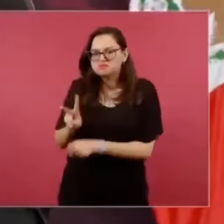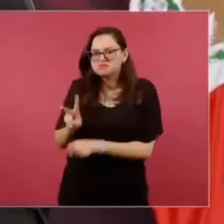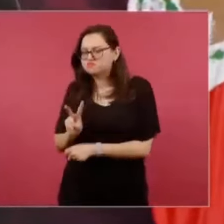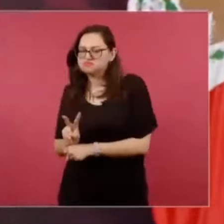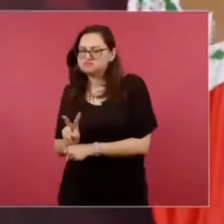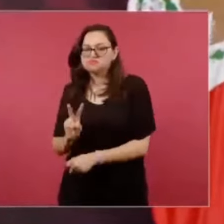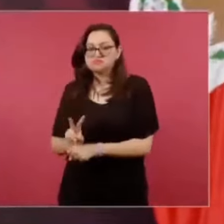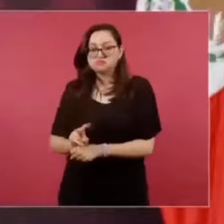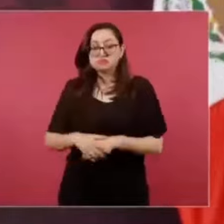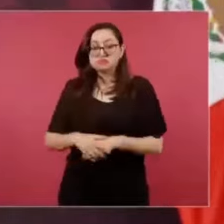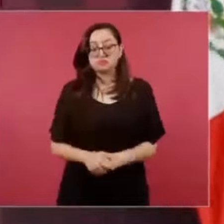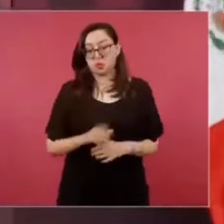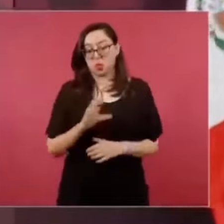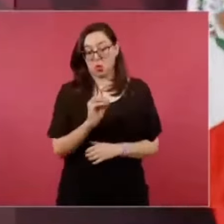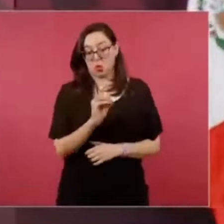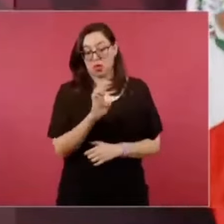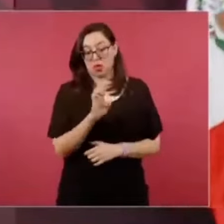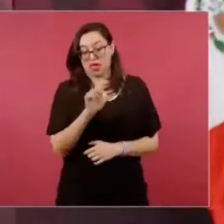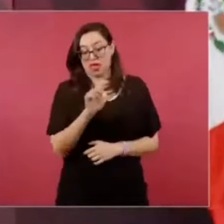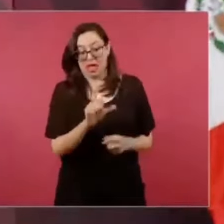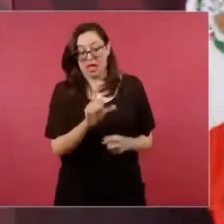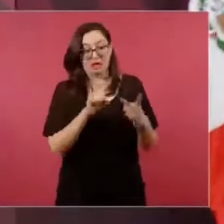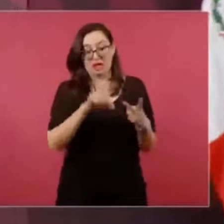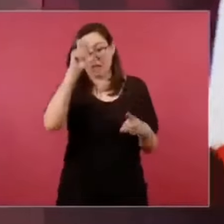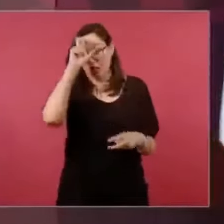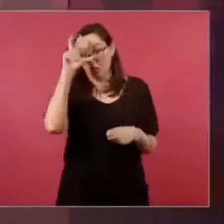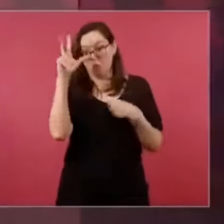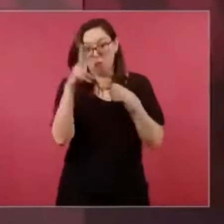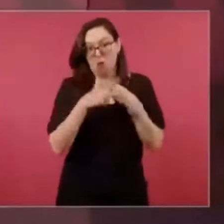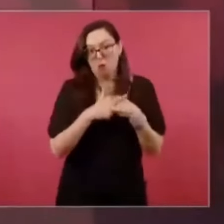y vienen así, ¿no?,